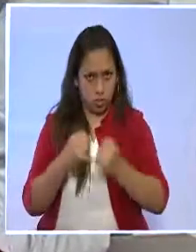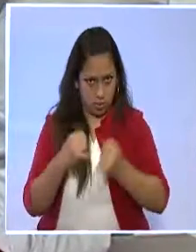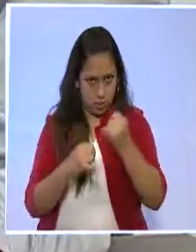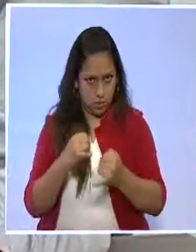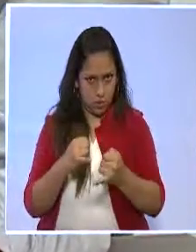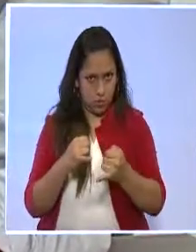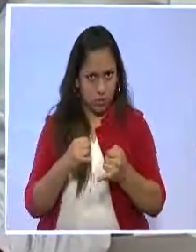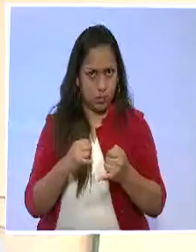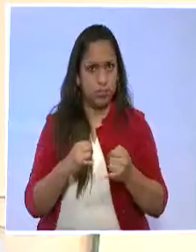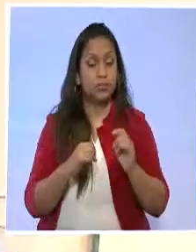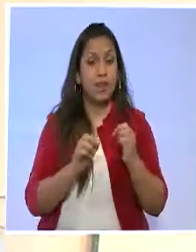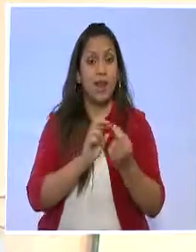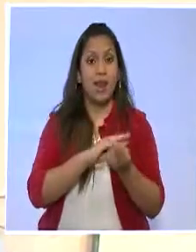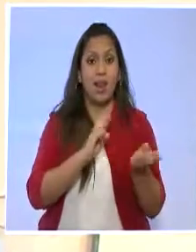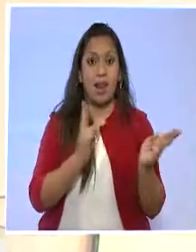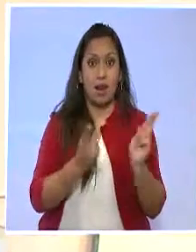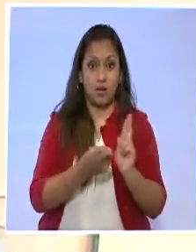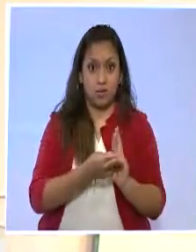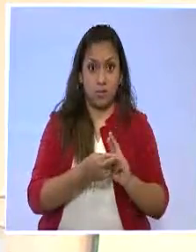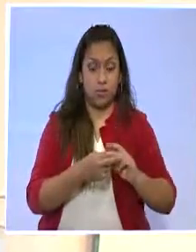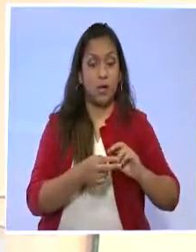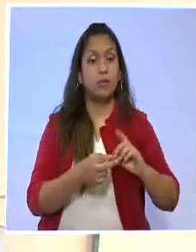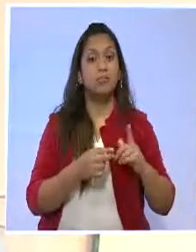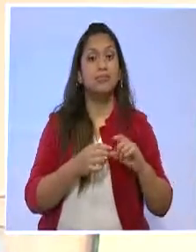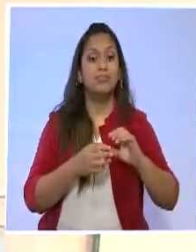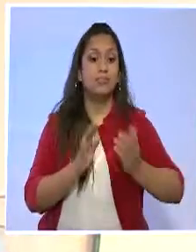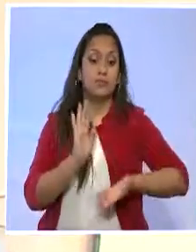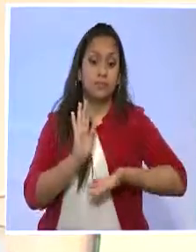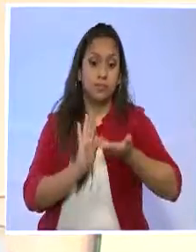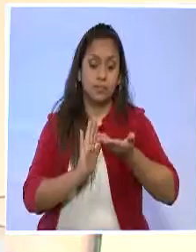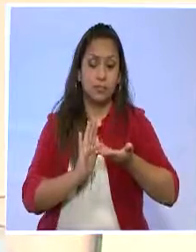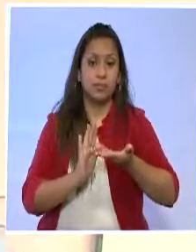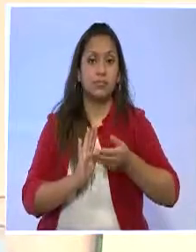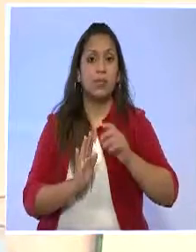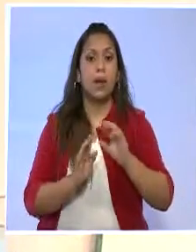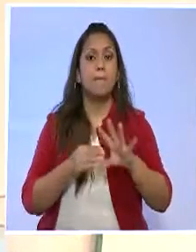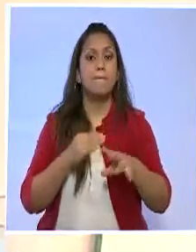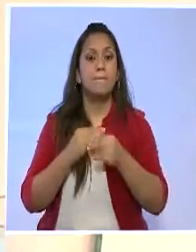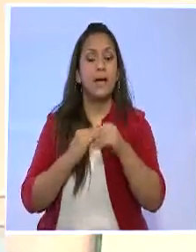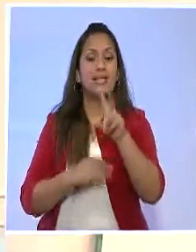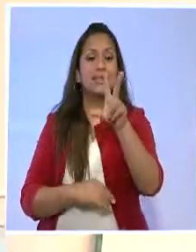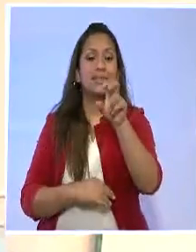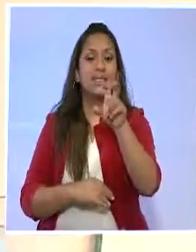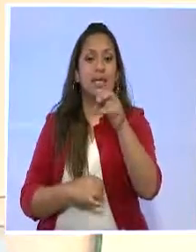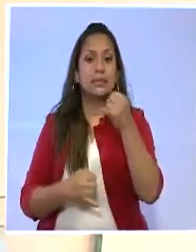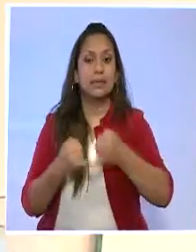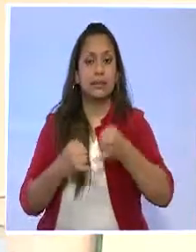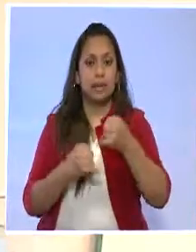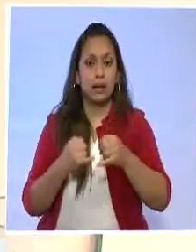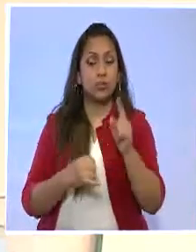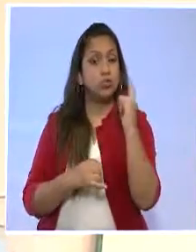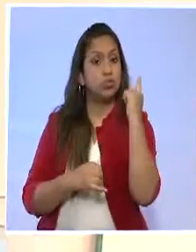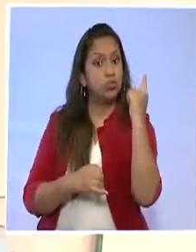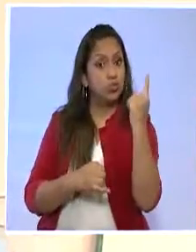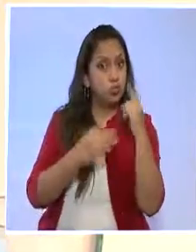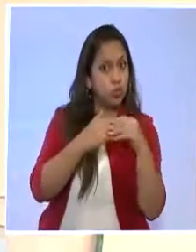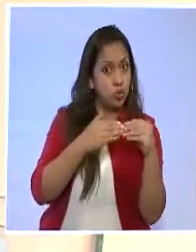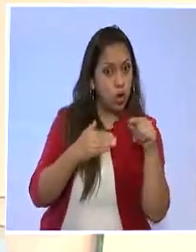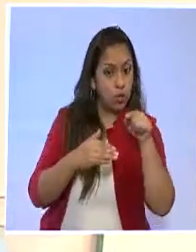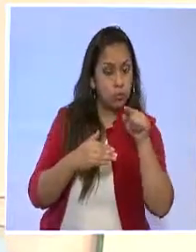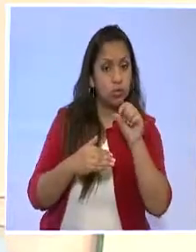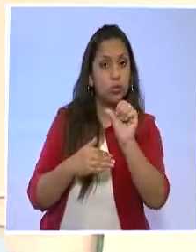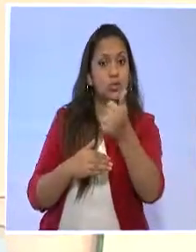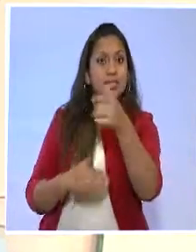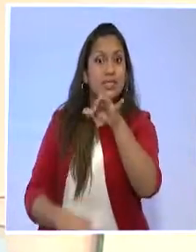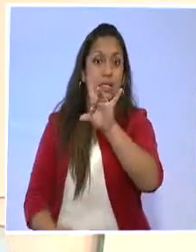centavos la reforma iría a un dólar 18 centavos es decir 13 centavos más probó te da 360 es nada de alarmarse